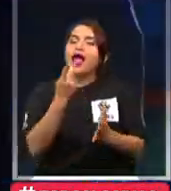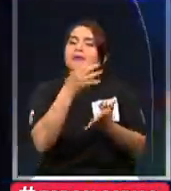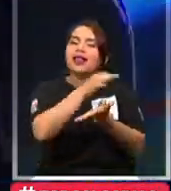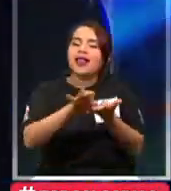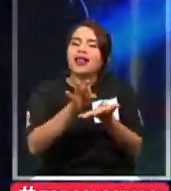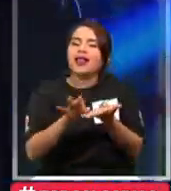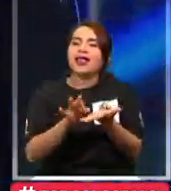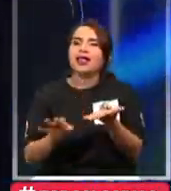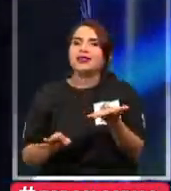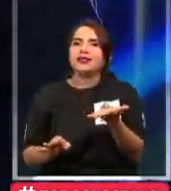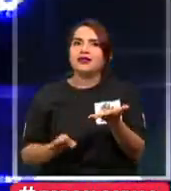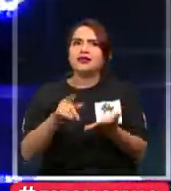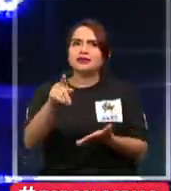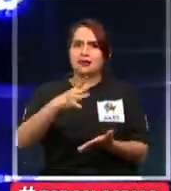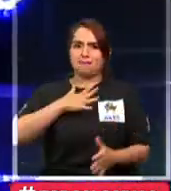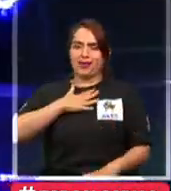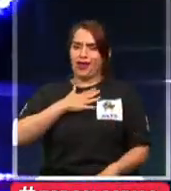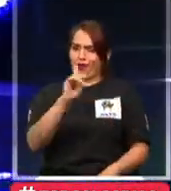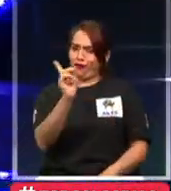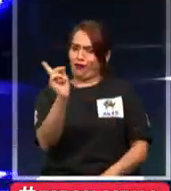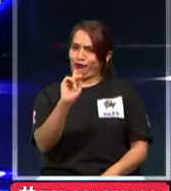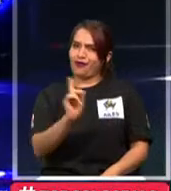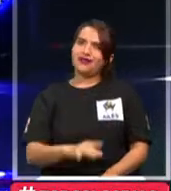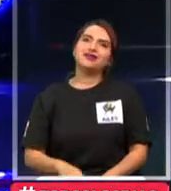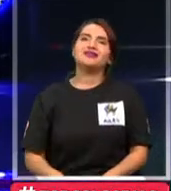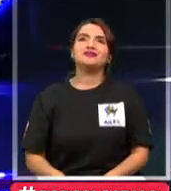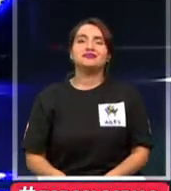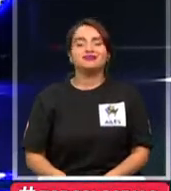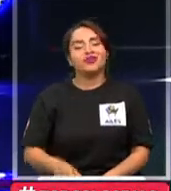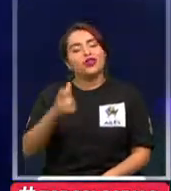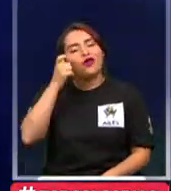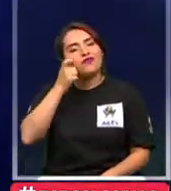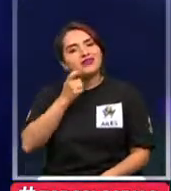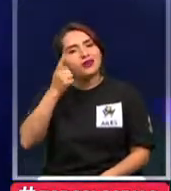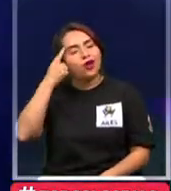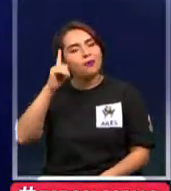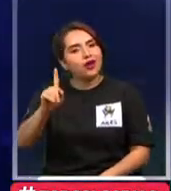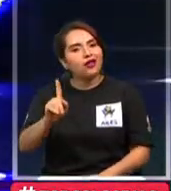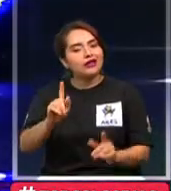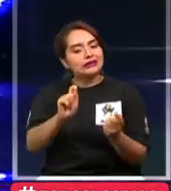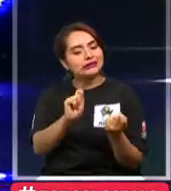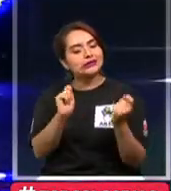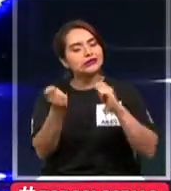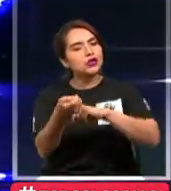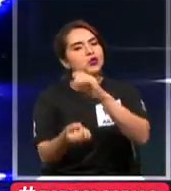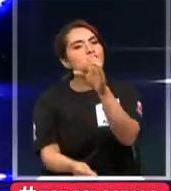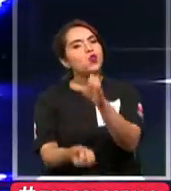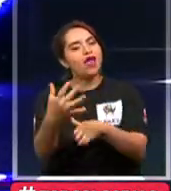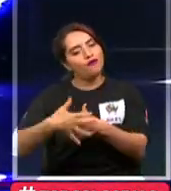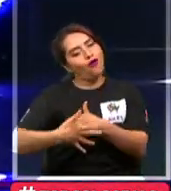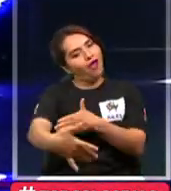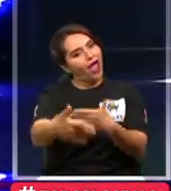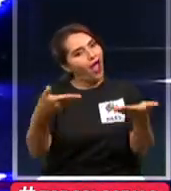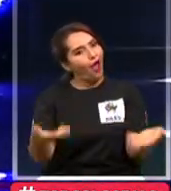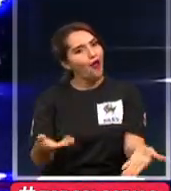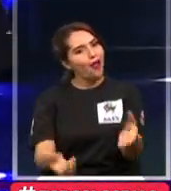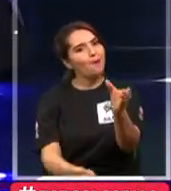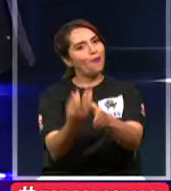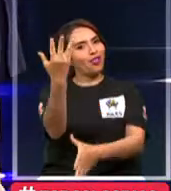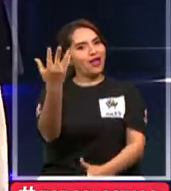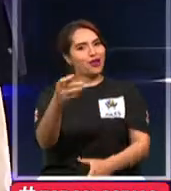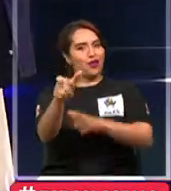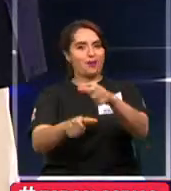Esa no, esa no, ¿sí?, es la letra mía. Sí, pues. No, don Francisco, pero tenemos que acomodarnos los nuevos tiempos. No, pero el